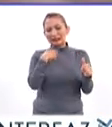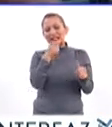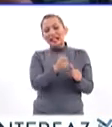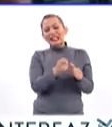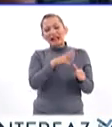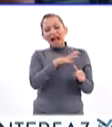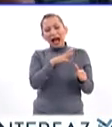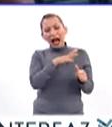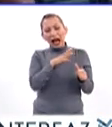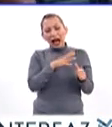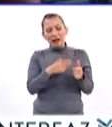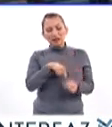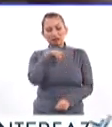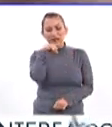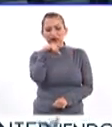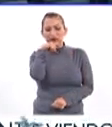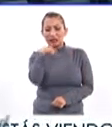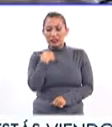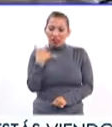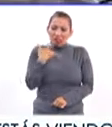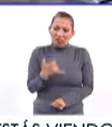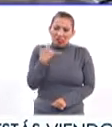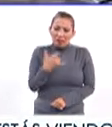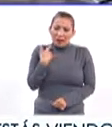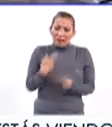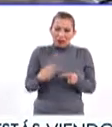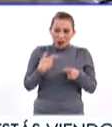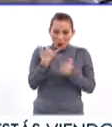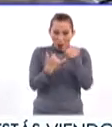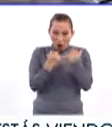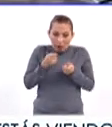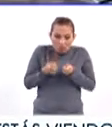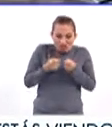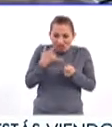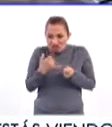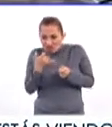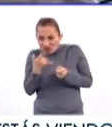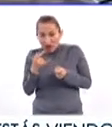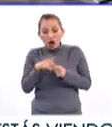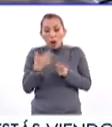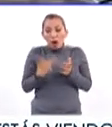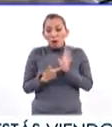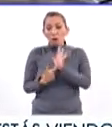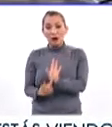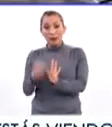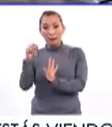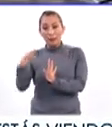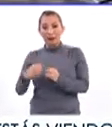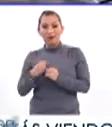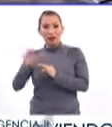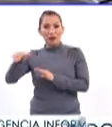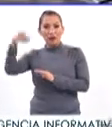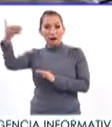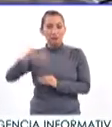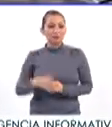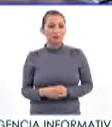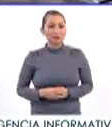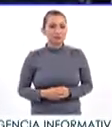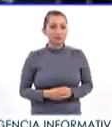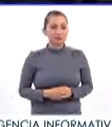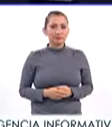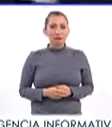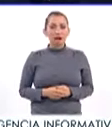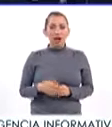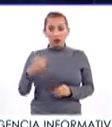relación que existe entre la frustración y la perseverancia de los gamers y cómo reflejan este instinto de superación en su vida diaria.